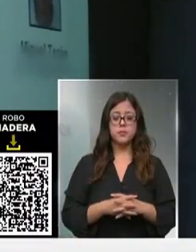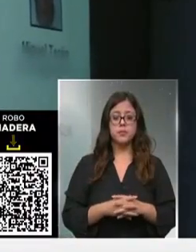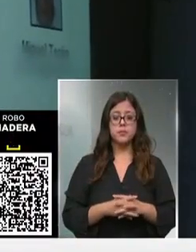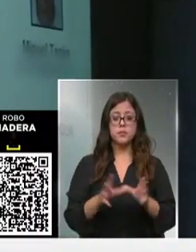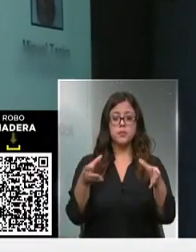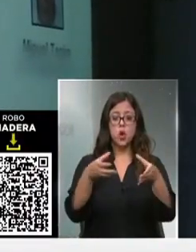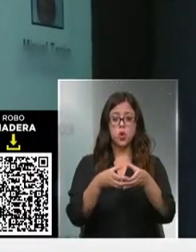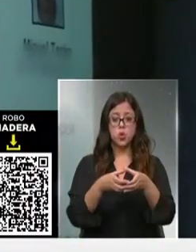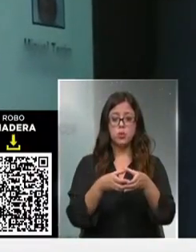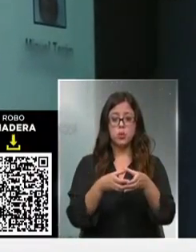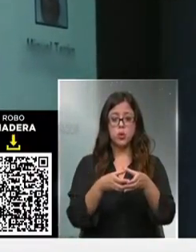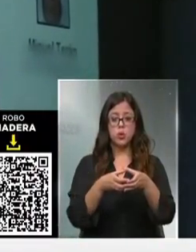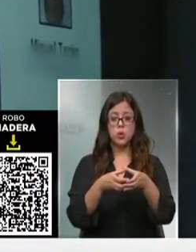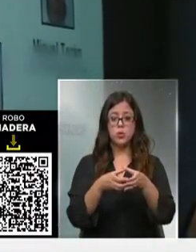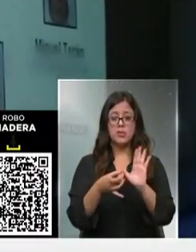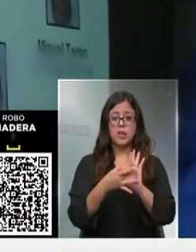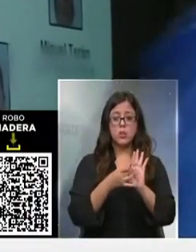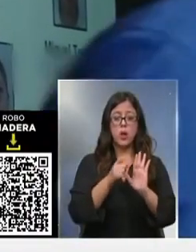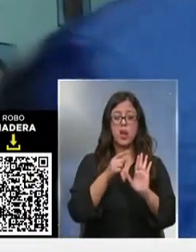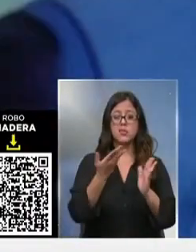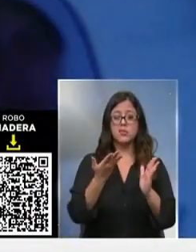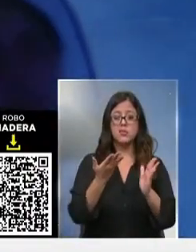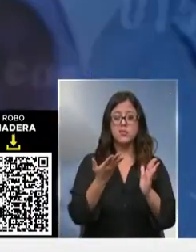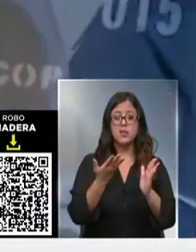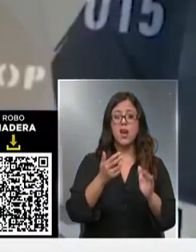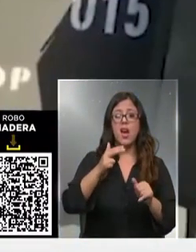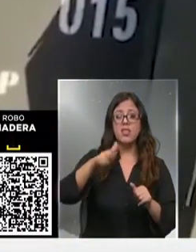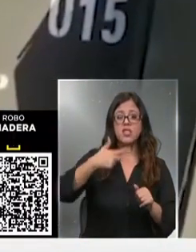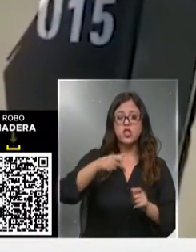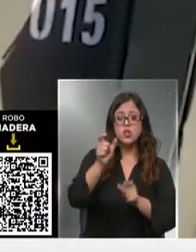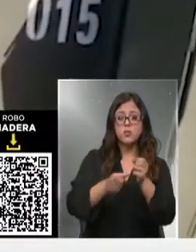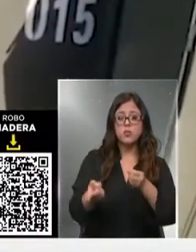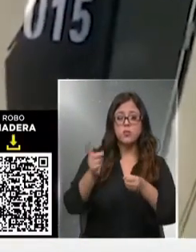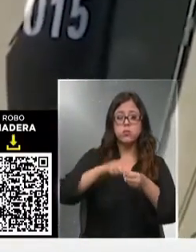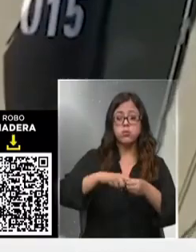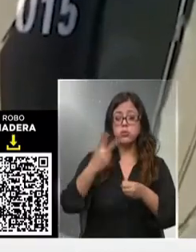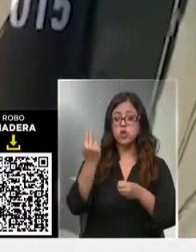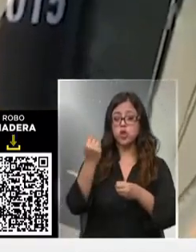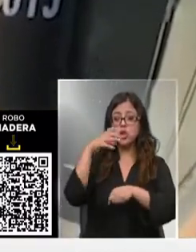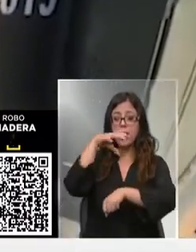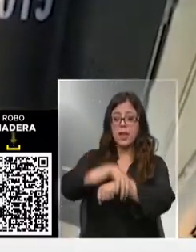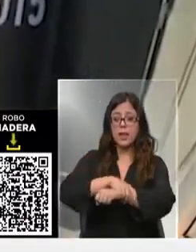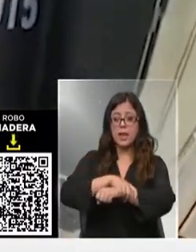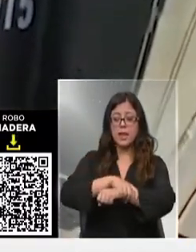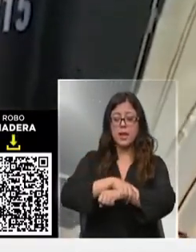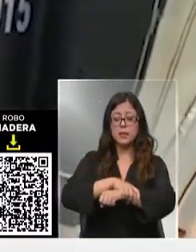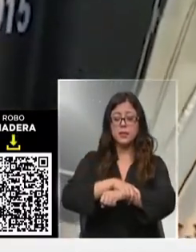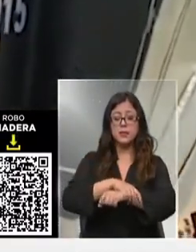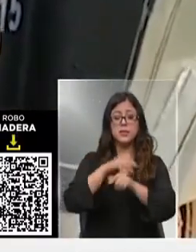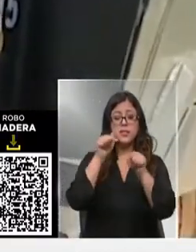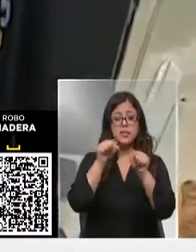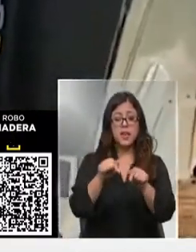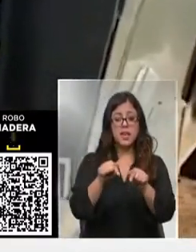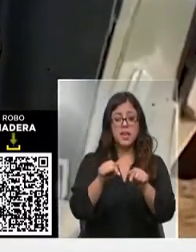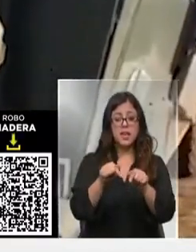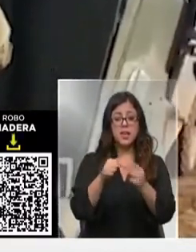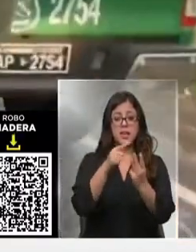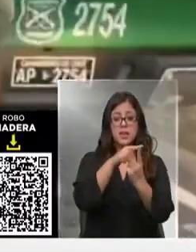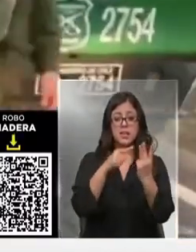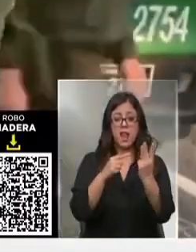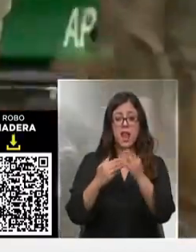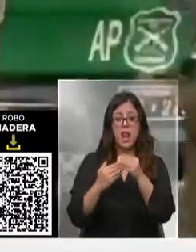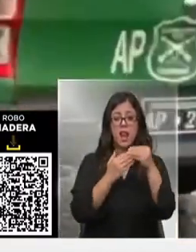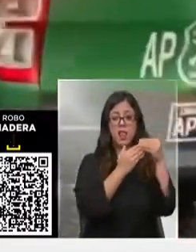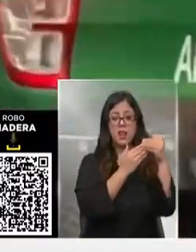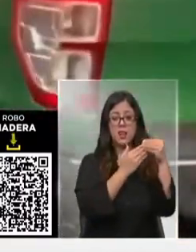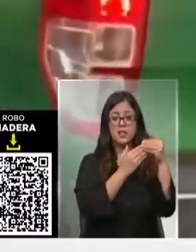La banda está integrada por 18 personas. 12 están detenidas. Entre ellas, sus tres líderes.